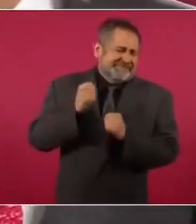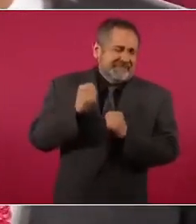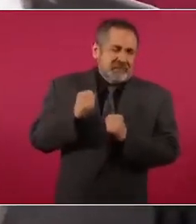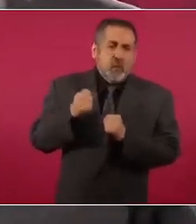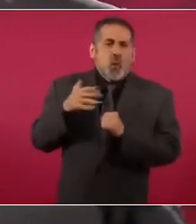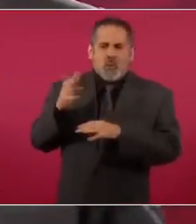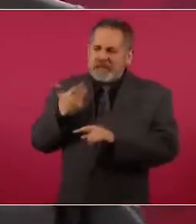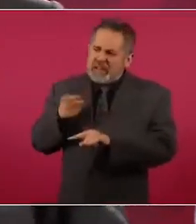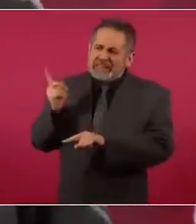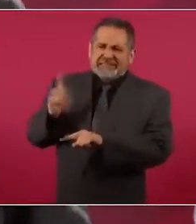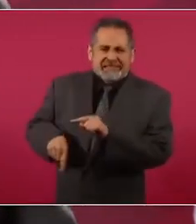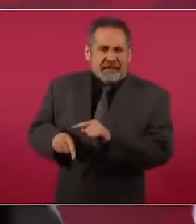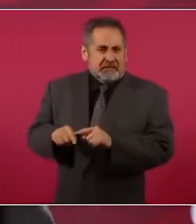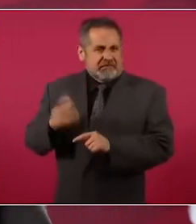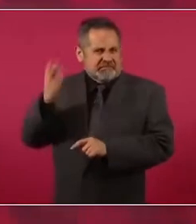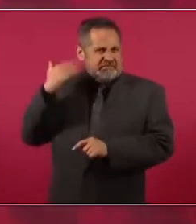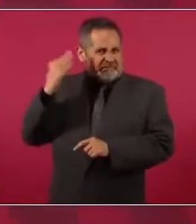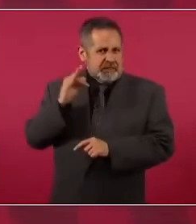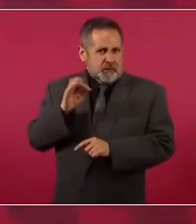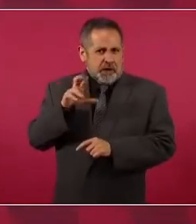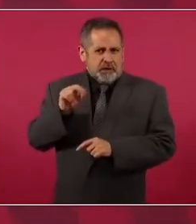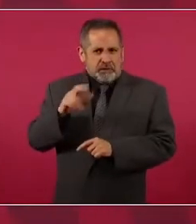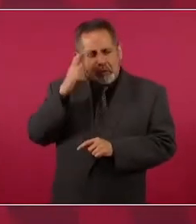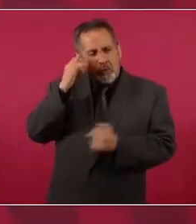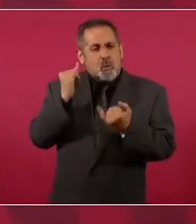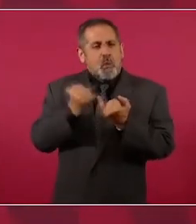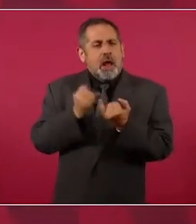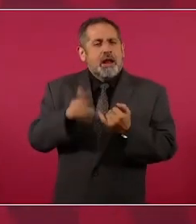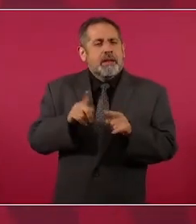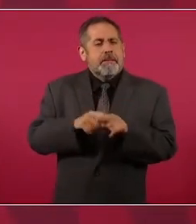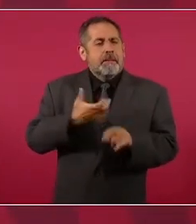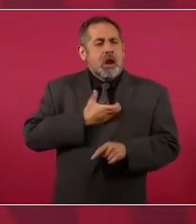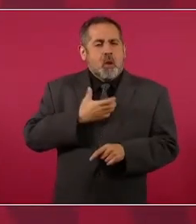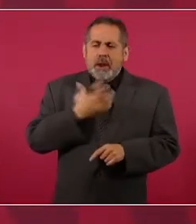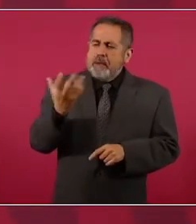¿Que viva o que muera?